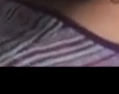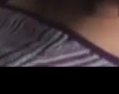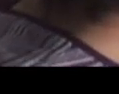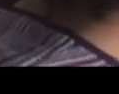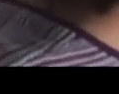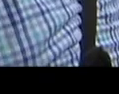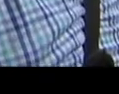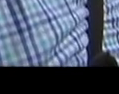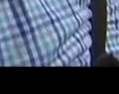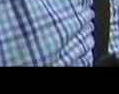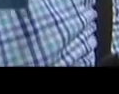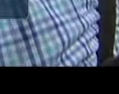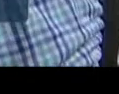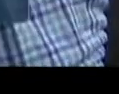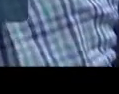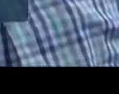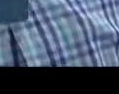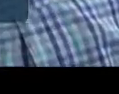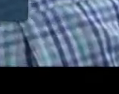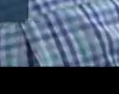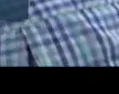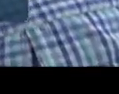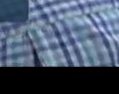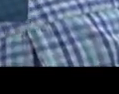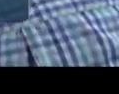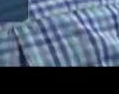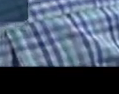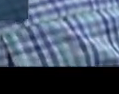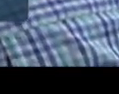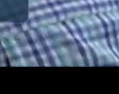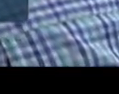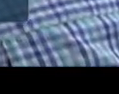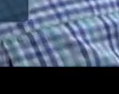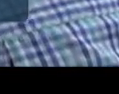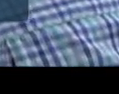estudiantes. Para más información, puedes entrar a la página de internet